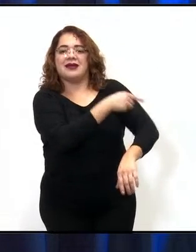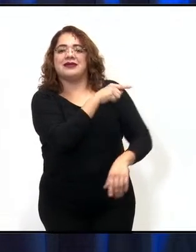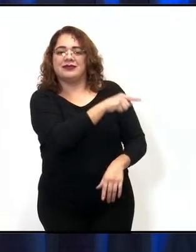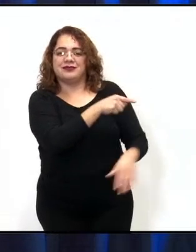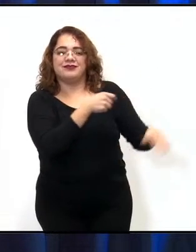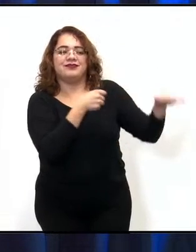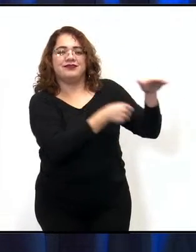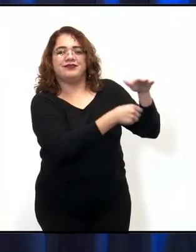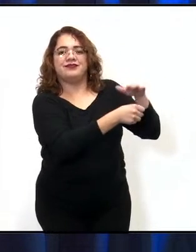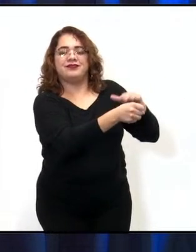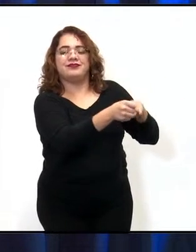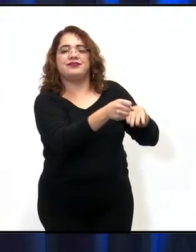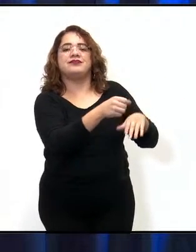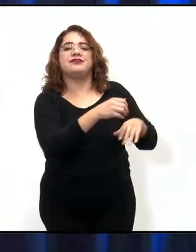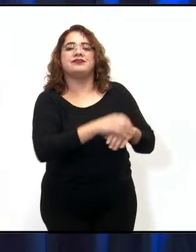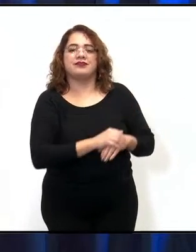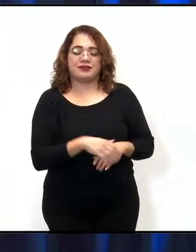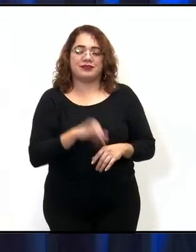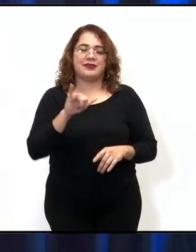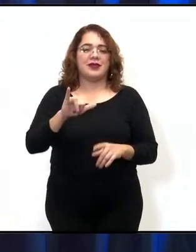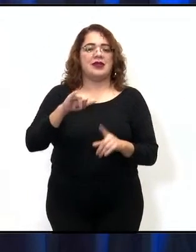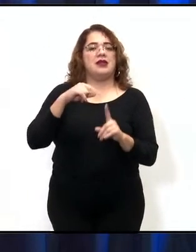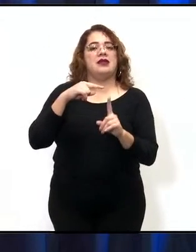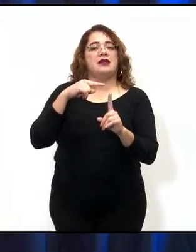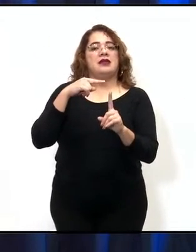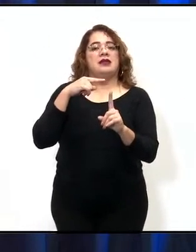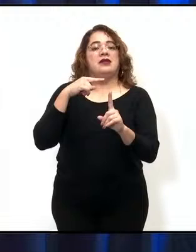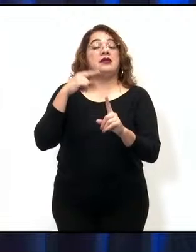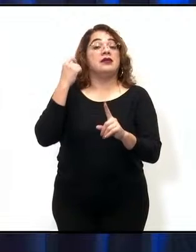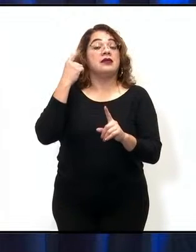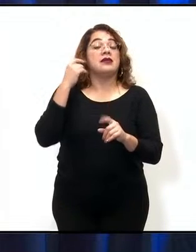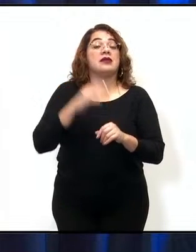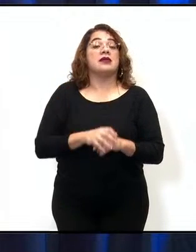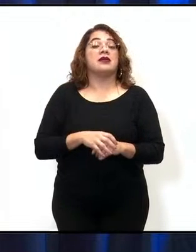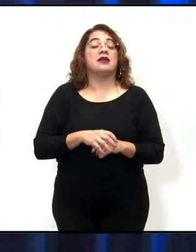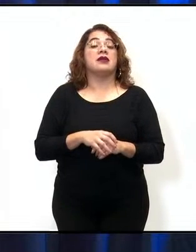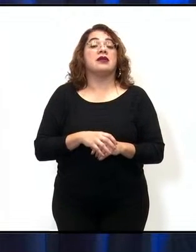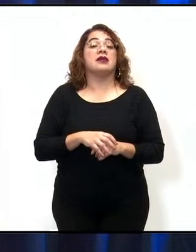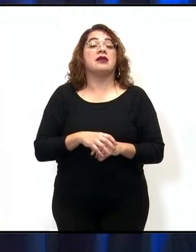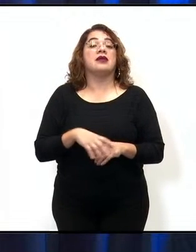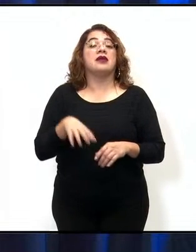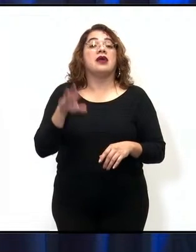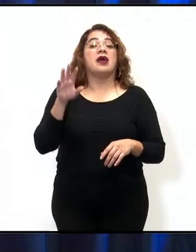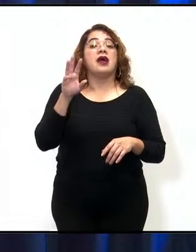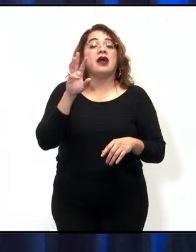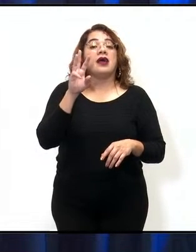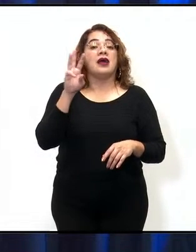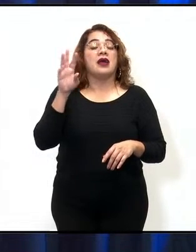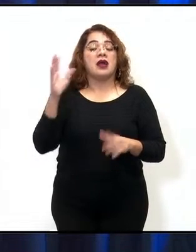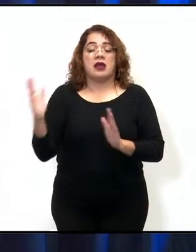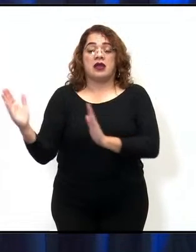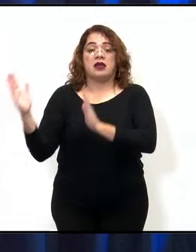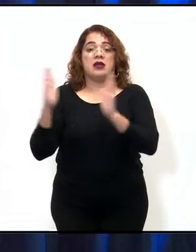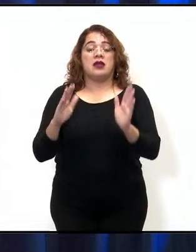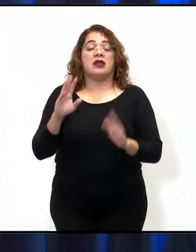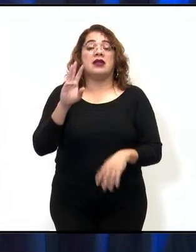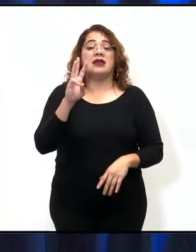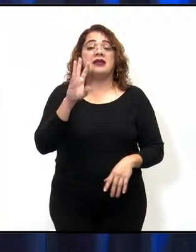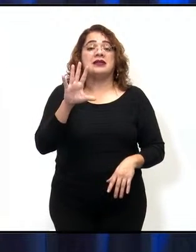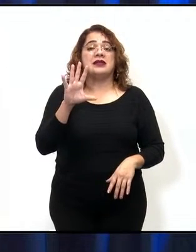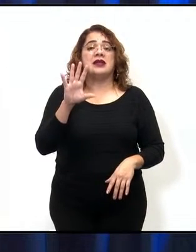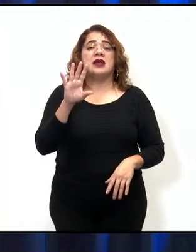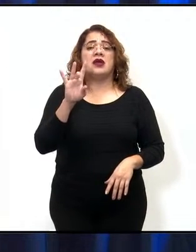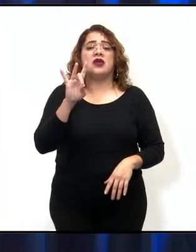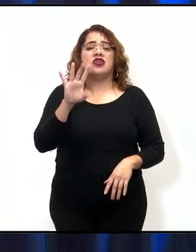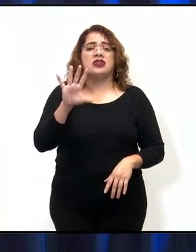de los casos positivos, seguido de cerca por los de 65 a 80 años. Junto